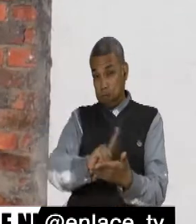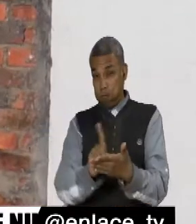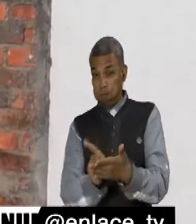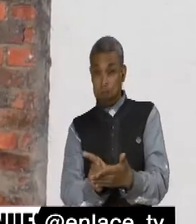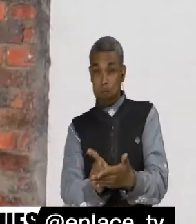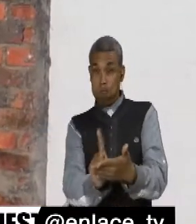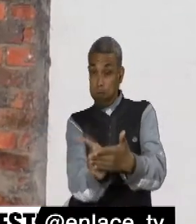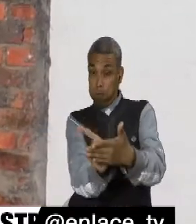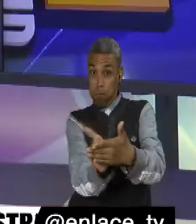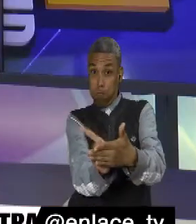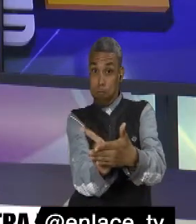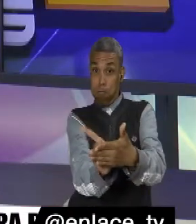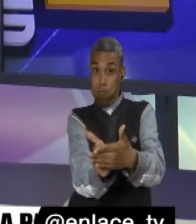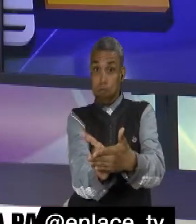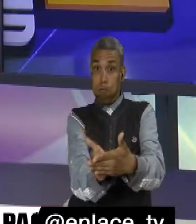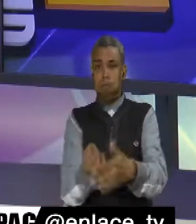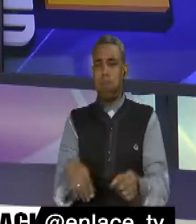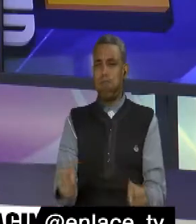lesiones que lamentar.